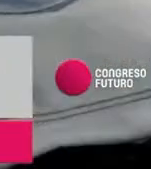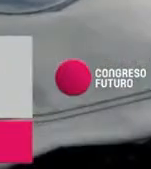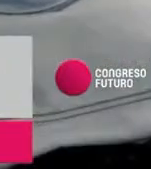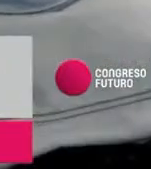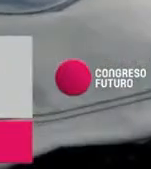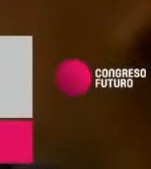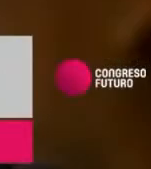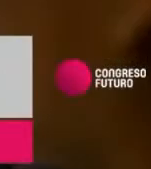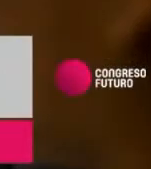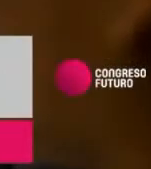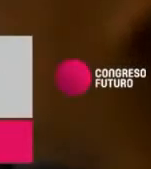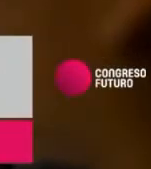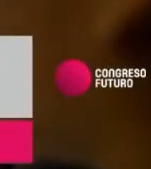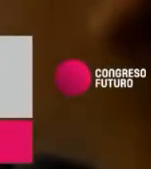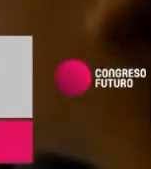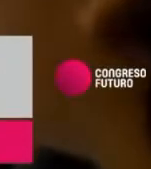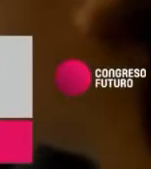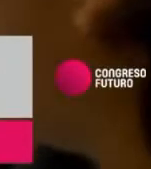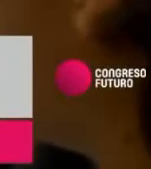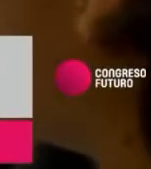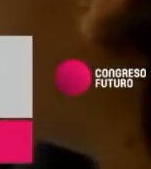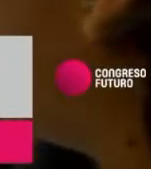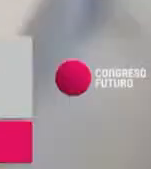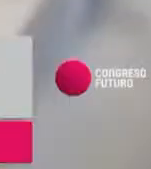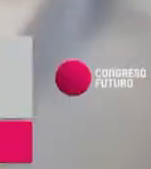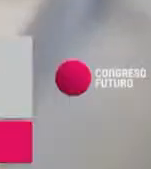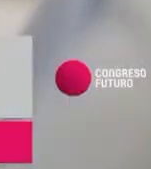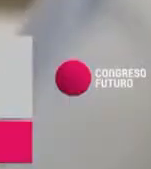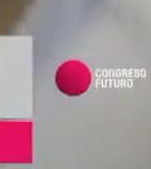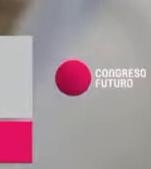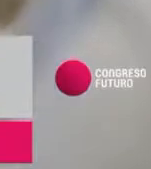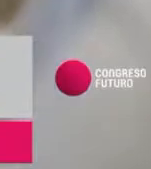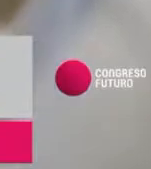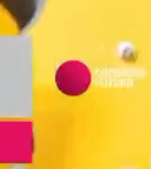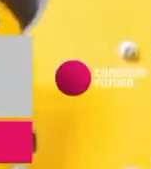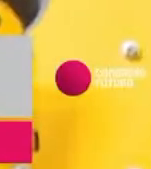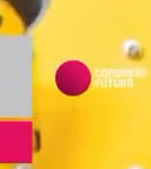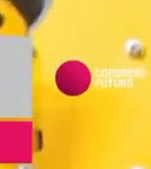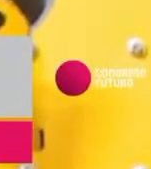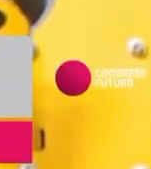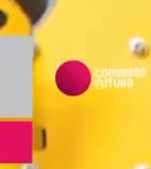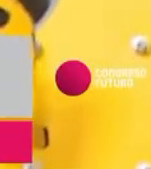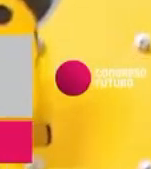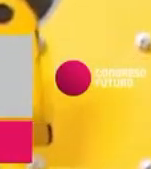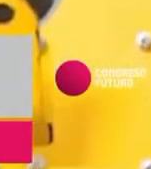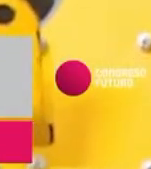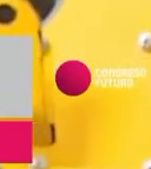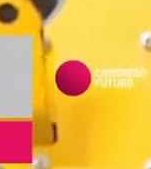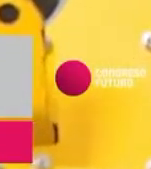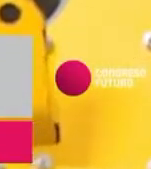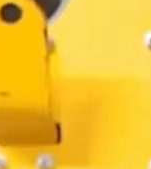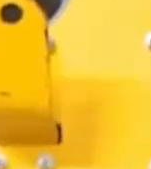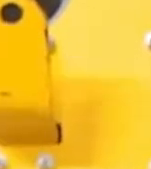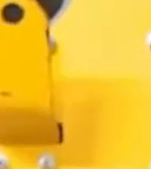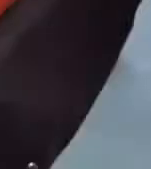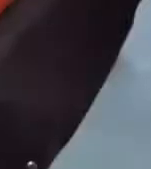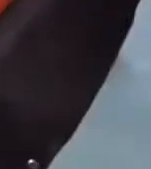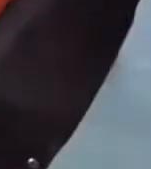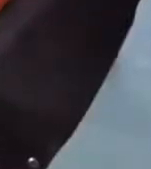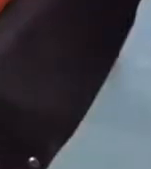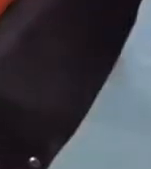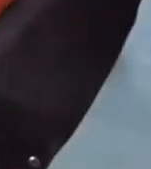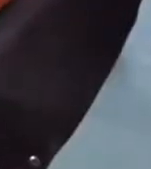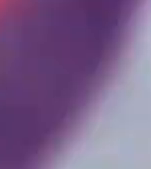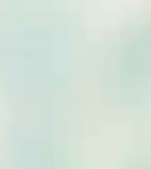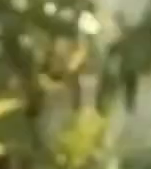capacidades frente a los hombres. En pleno siglo XXI, estas realidades son las que hay que modificar. Y lo que hemos querido